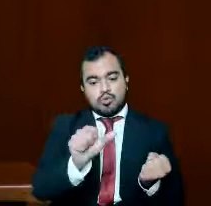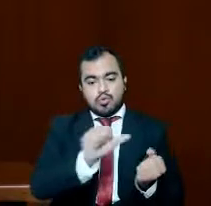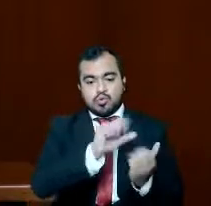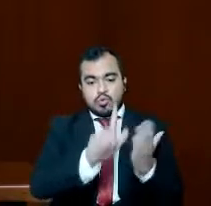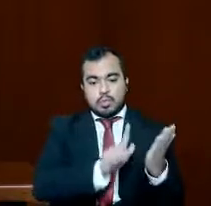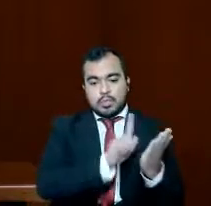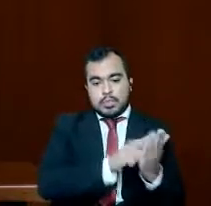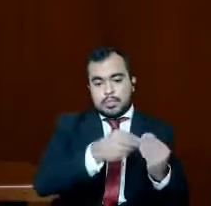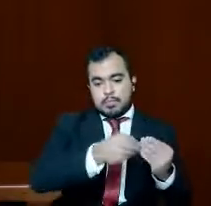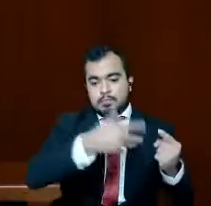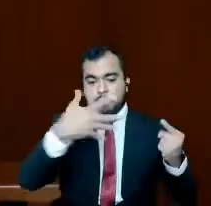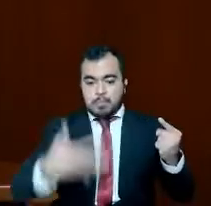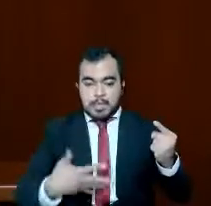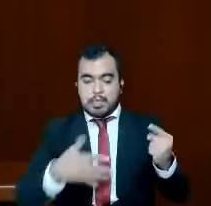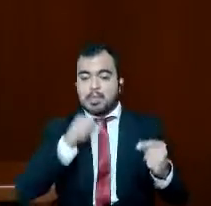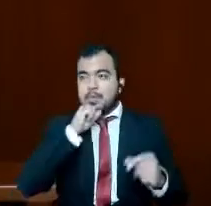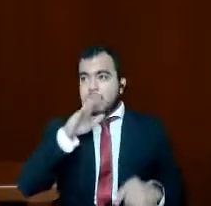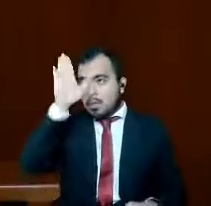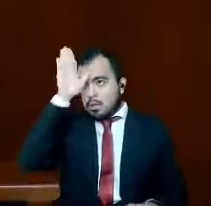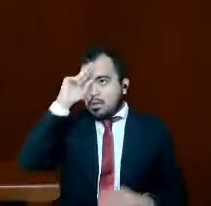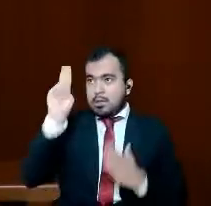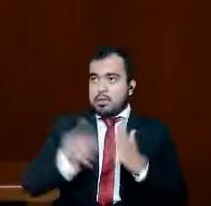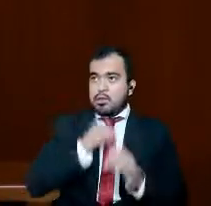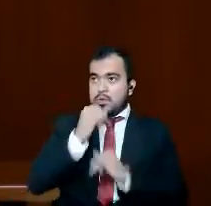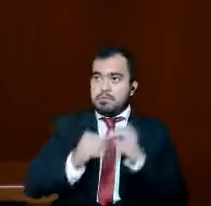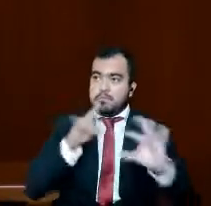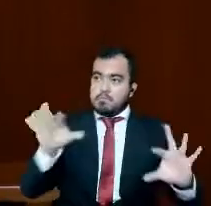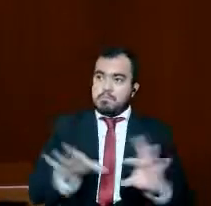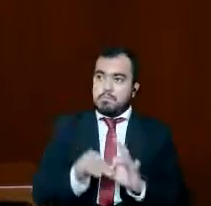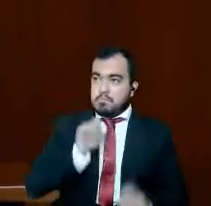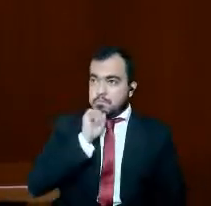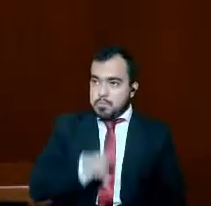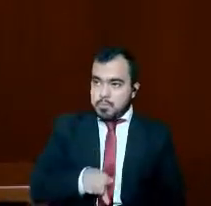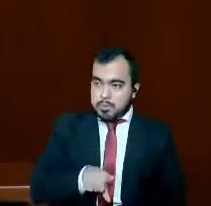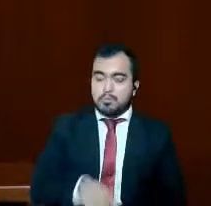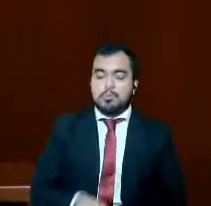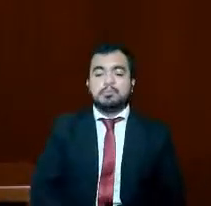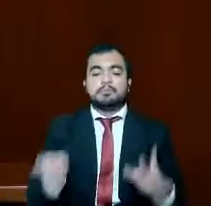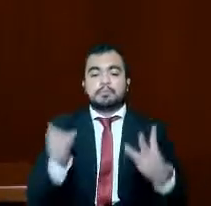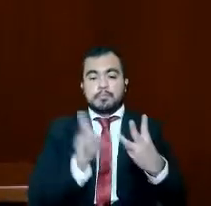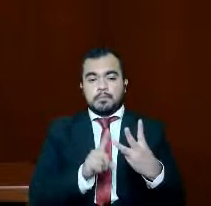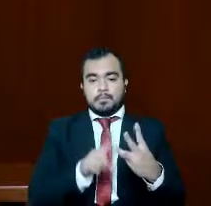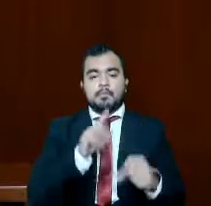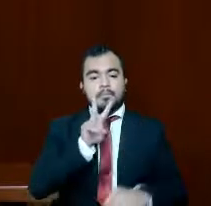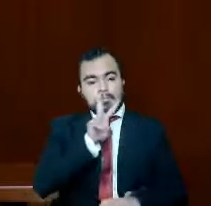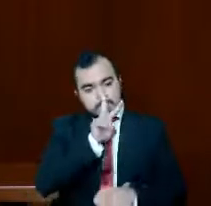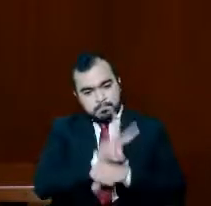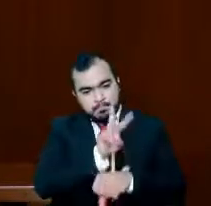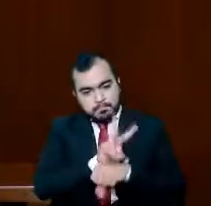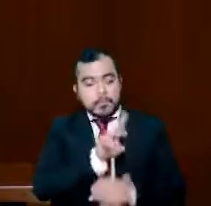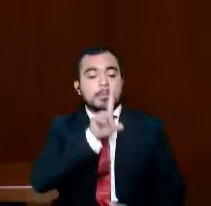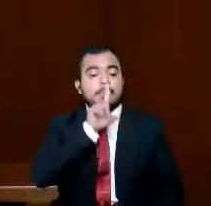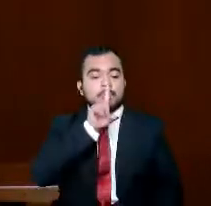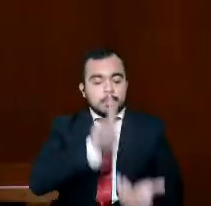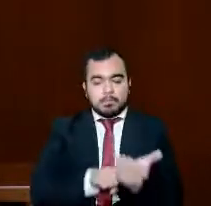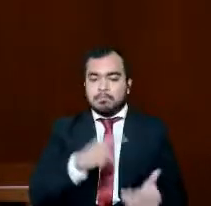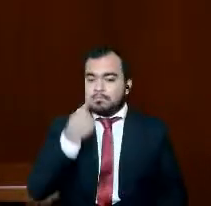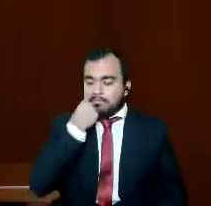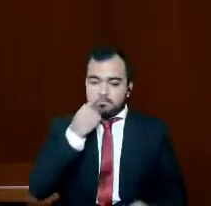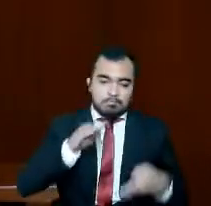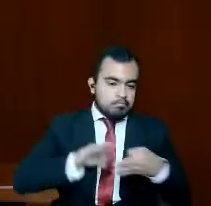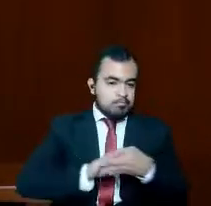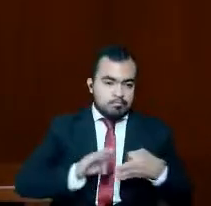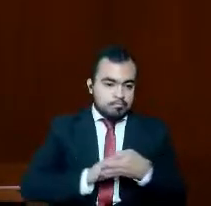tratados internacionales que estén de acuerdo con la misma. Tercero, fiscalizada, de manera que exista la constante revisión